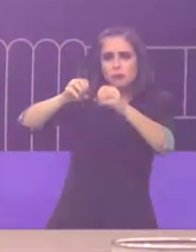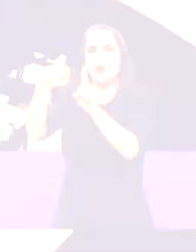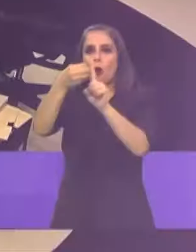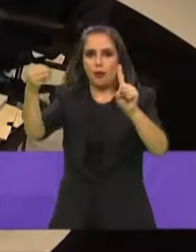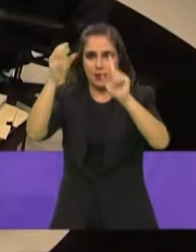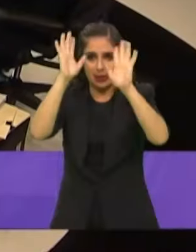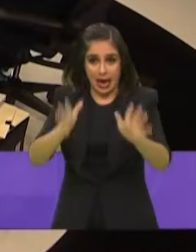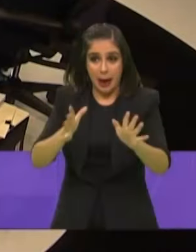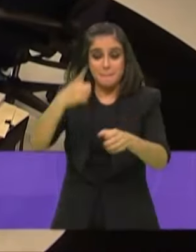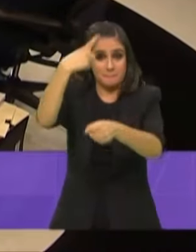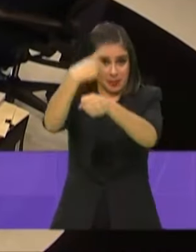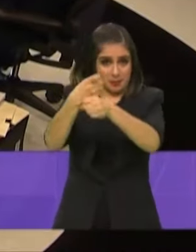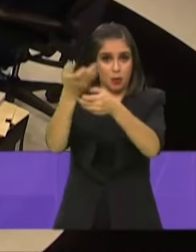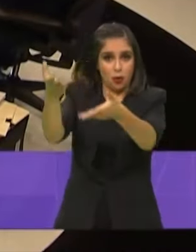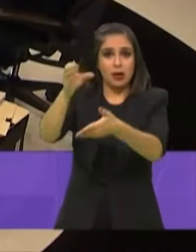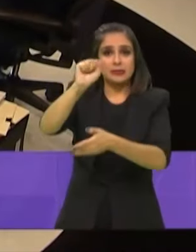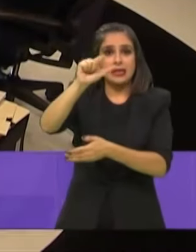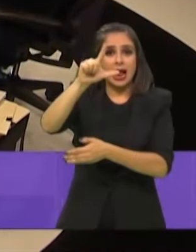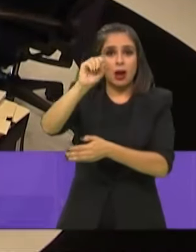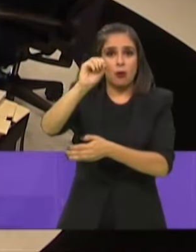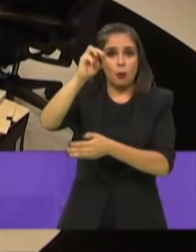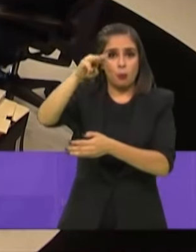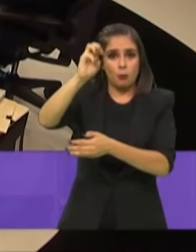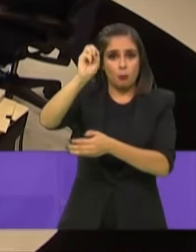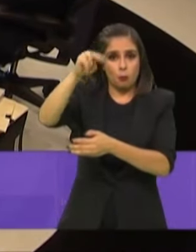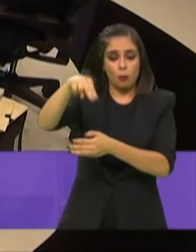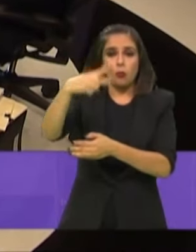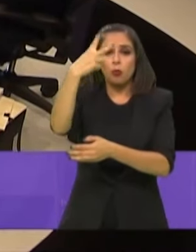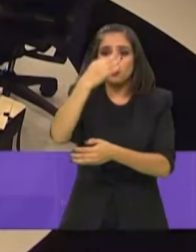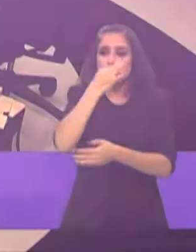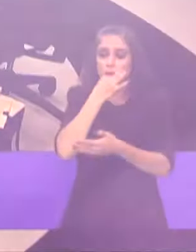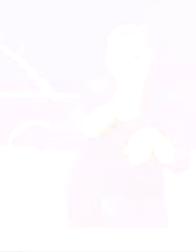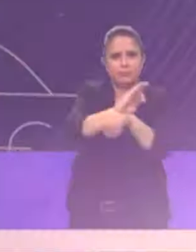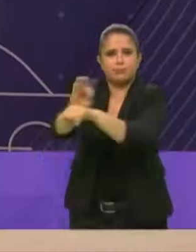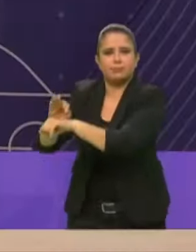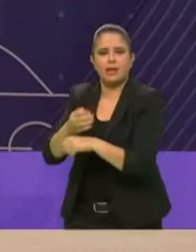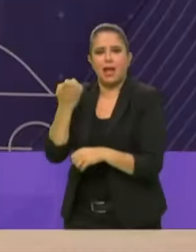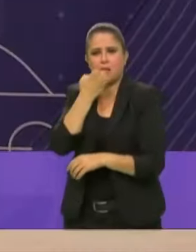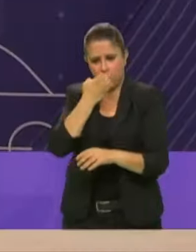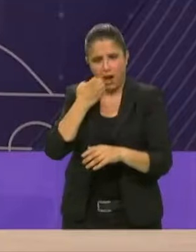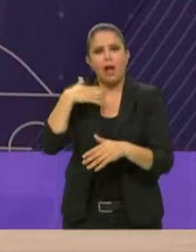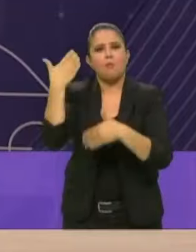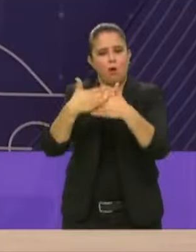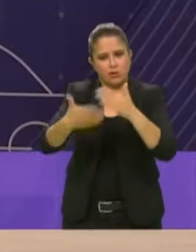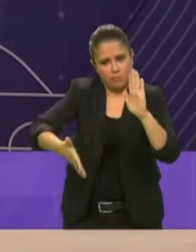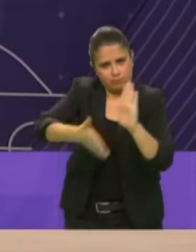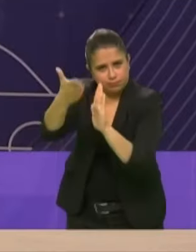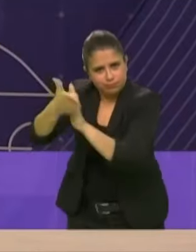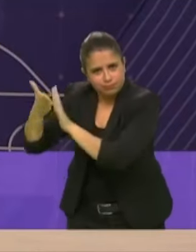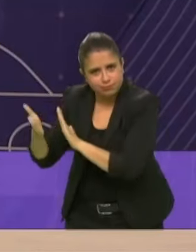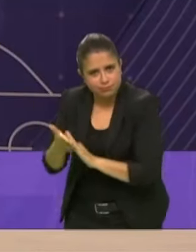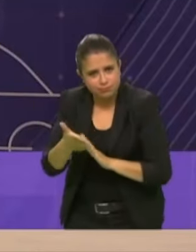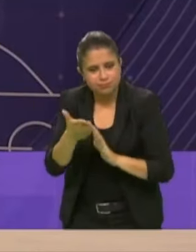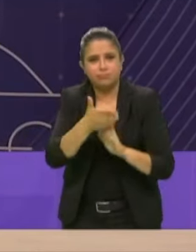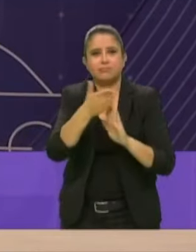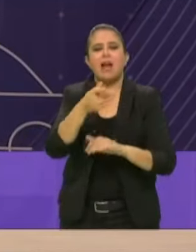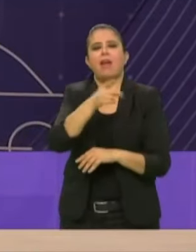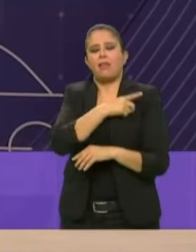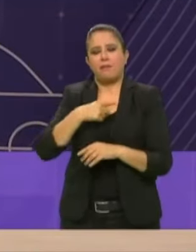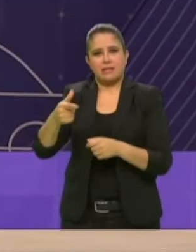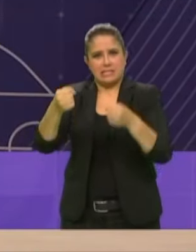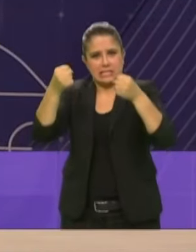arreglaron. Mejorar la infraestructura escolar fue una coincidencia. Vamos a garantizar que tengan